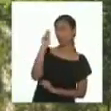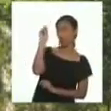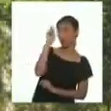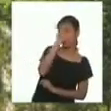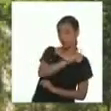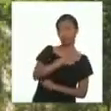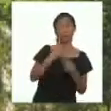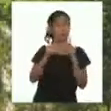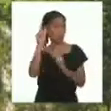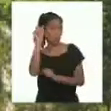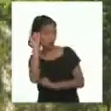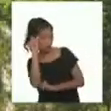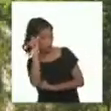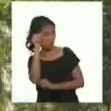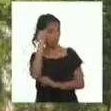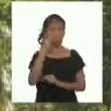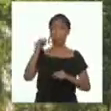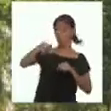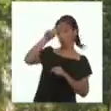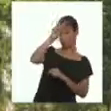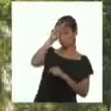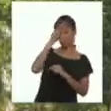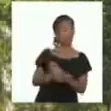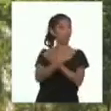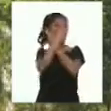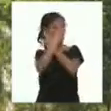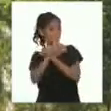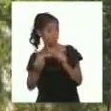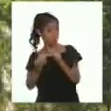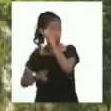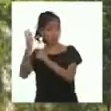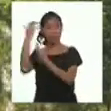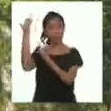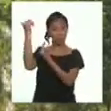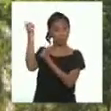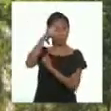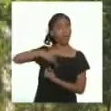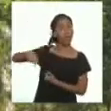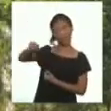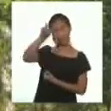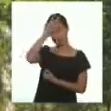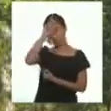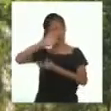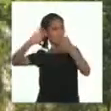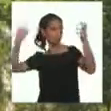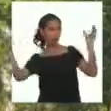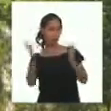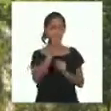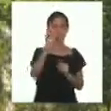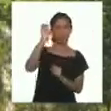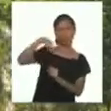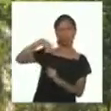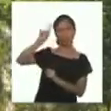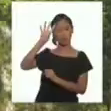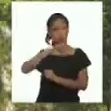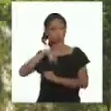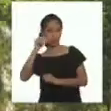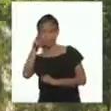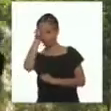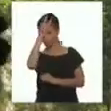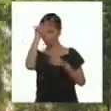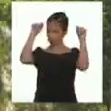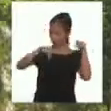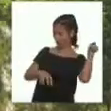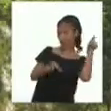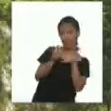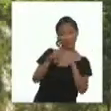olvidemos también que cuando el Perú se liberó del dominio español, se convirtió en la República del Perú, de la